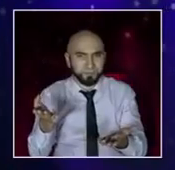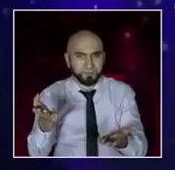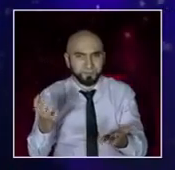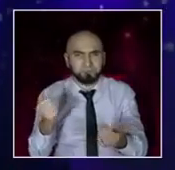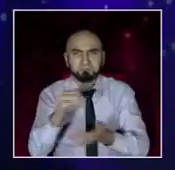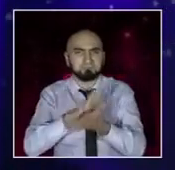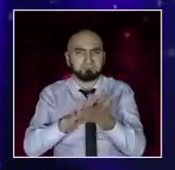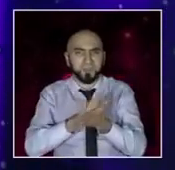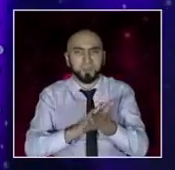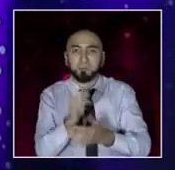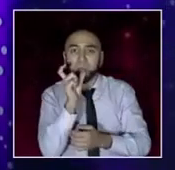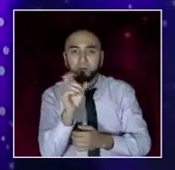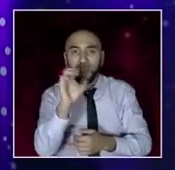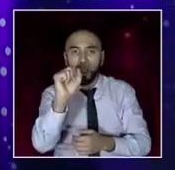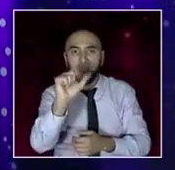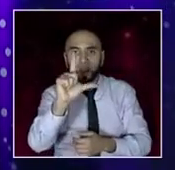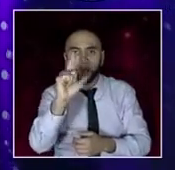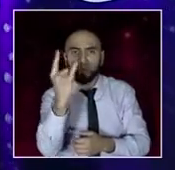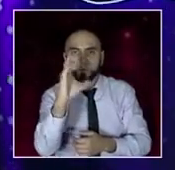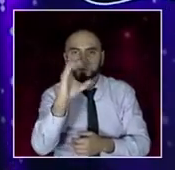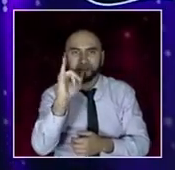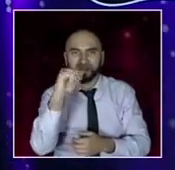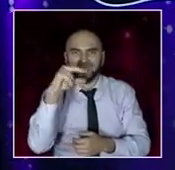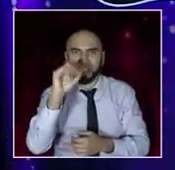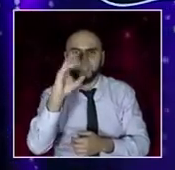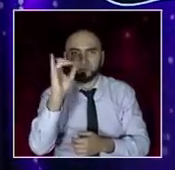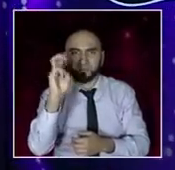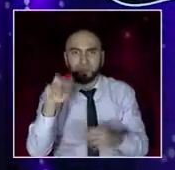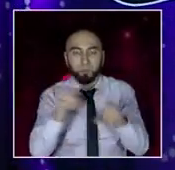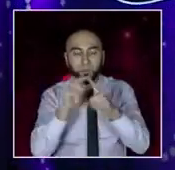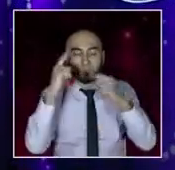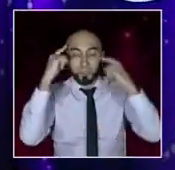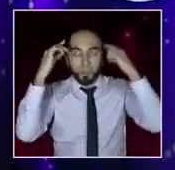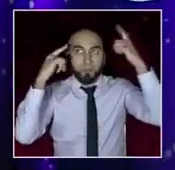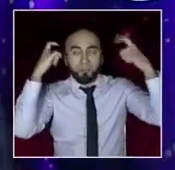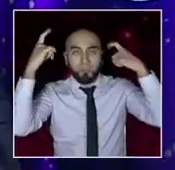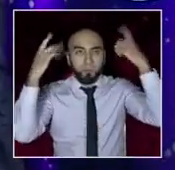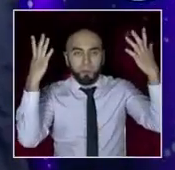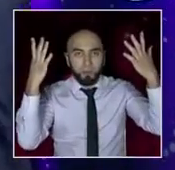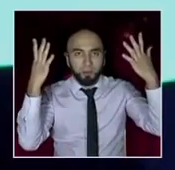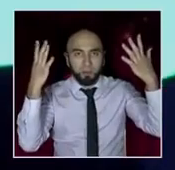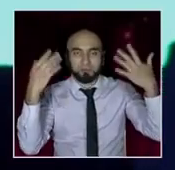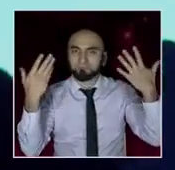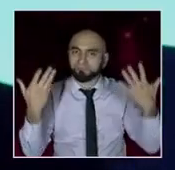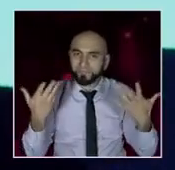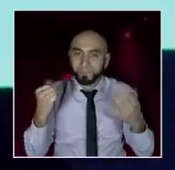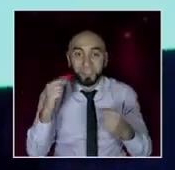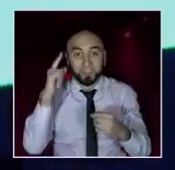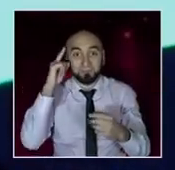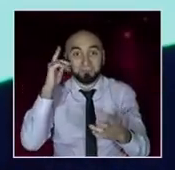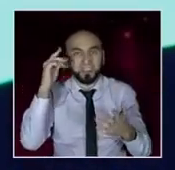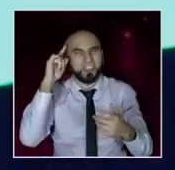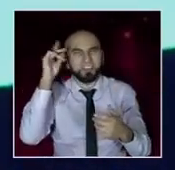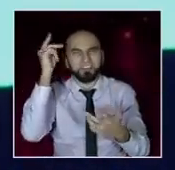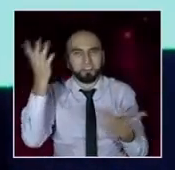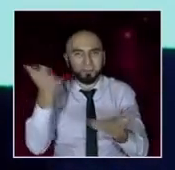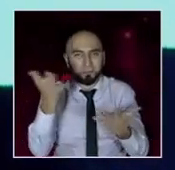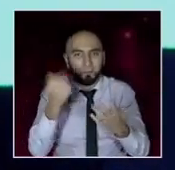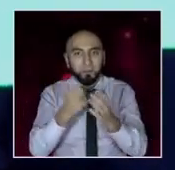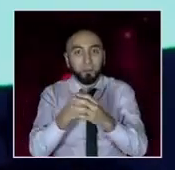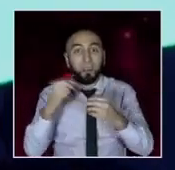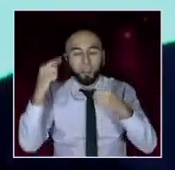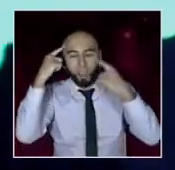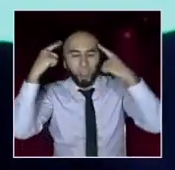palabra alucinación y hay un desacuerdo con lo que ocurre ahí. Y la idea básica aquí es que alucinación ocurre cuando la otra